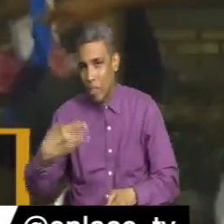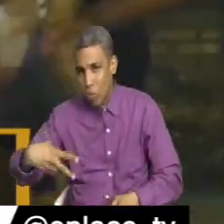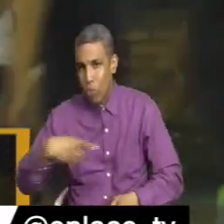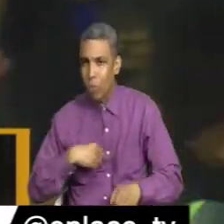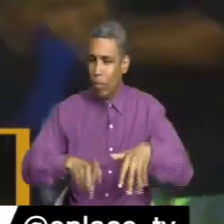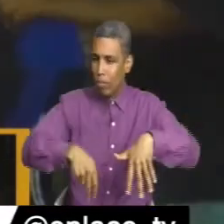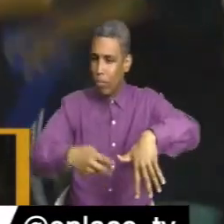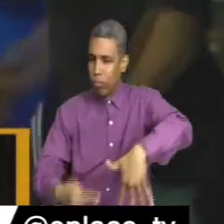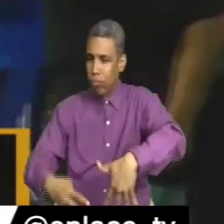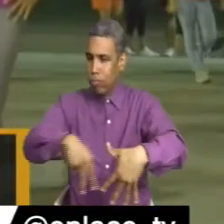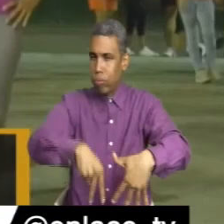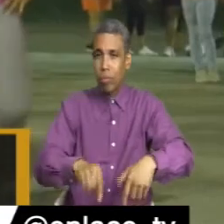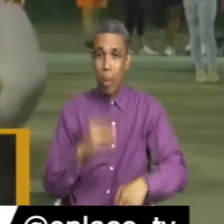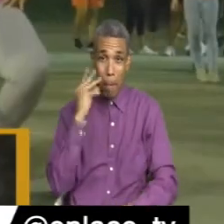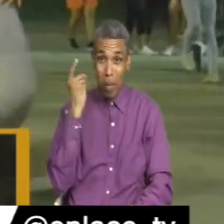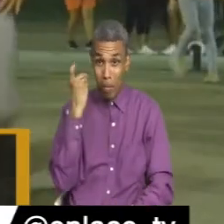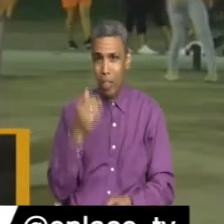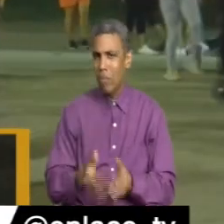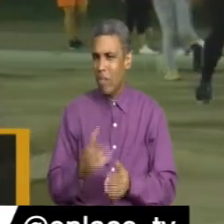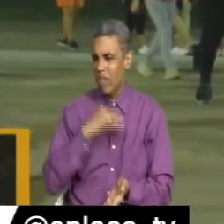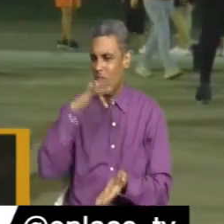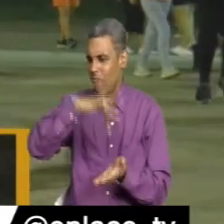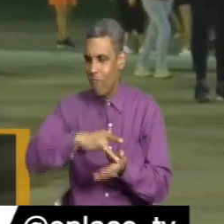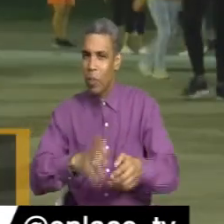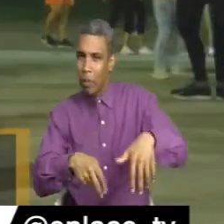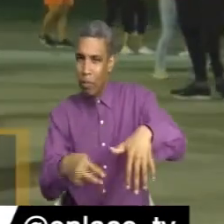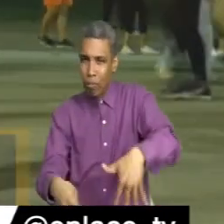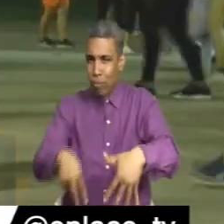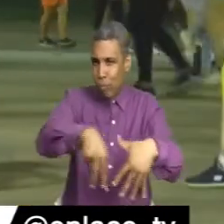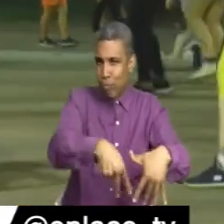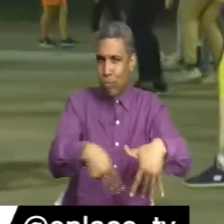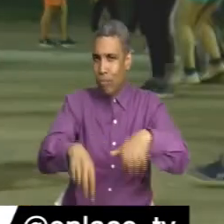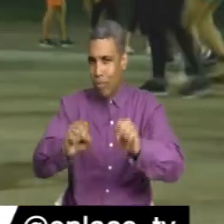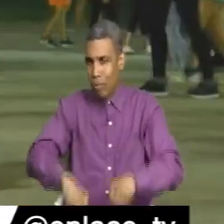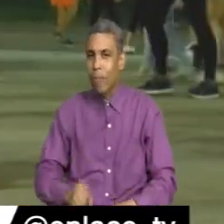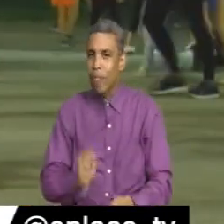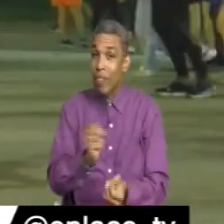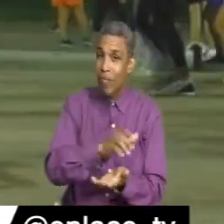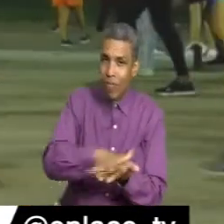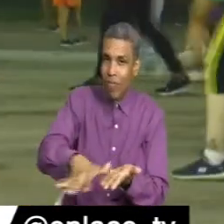las opciones que usted tiene en la Ruta 65 totalmente gratis.